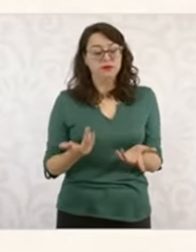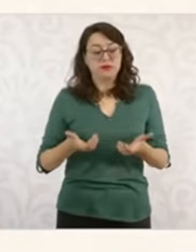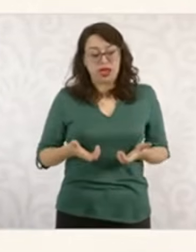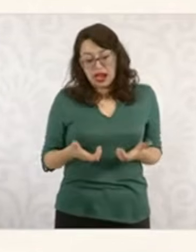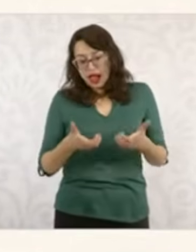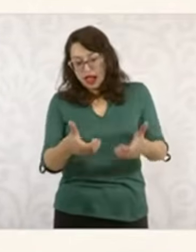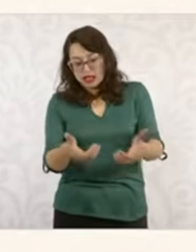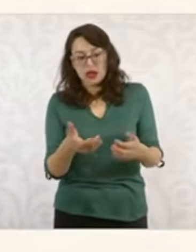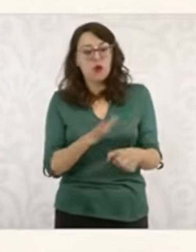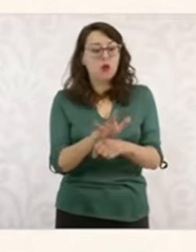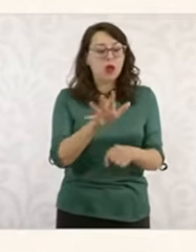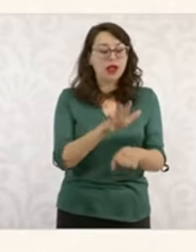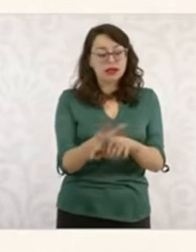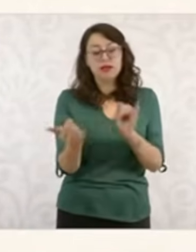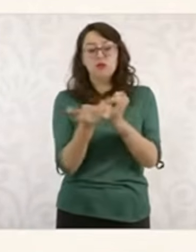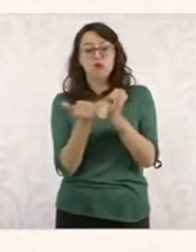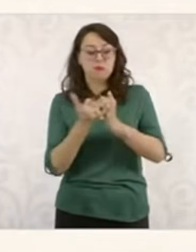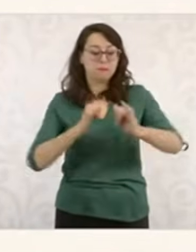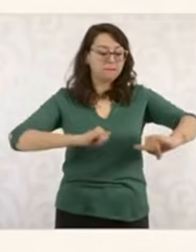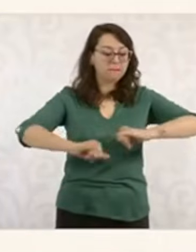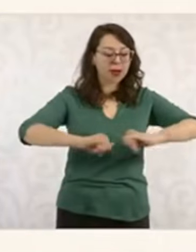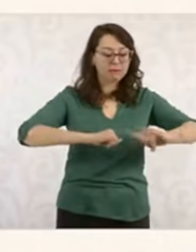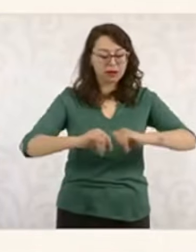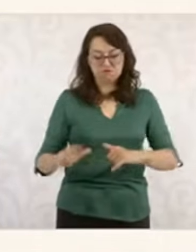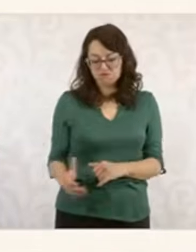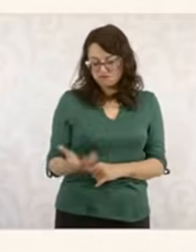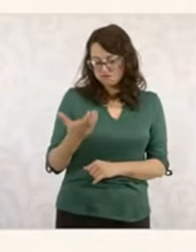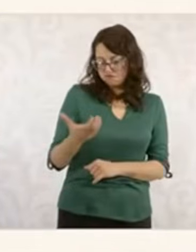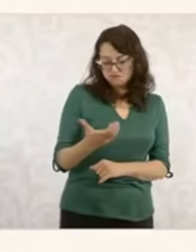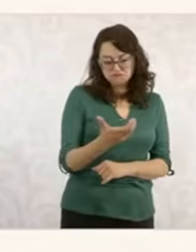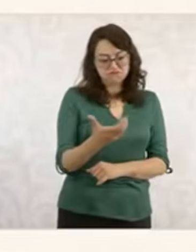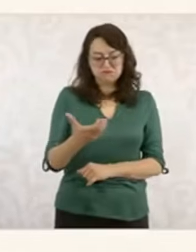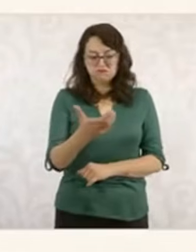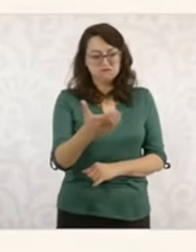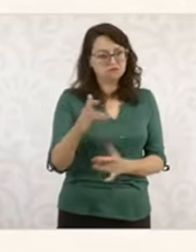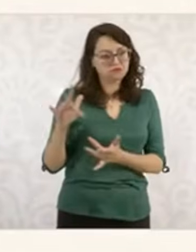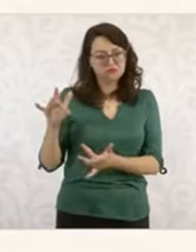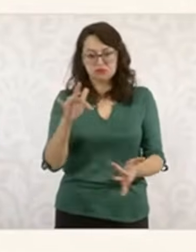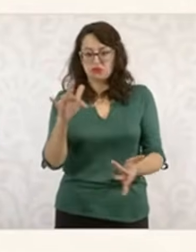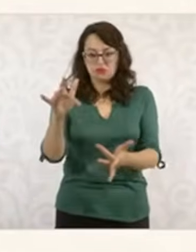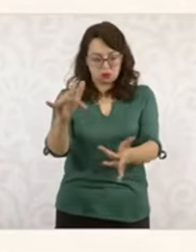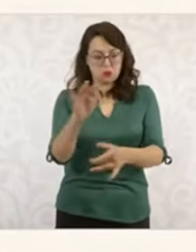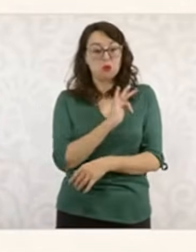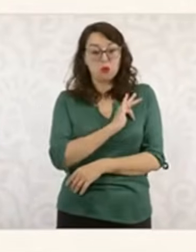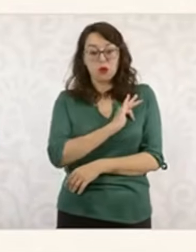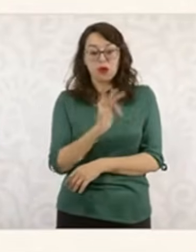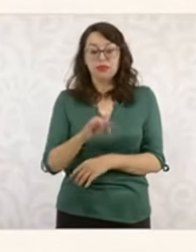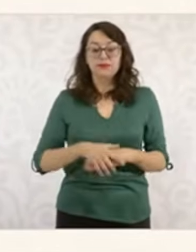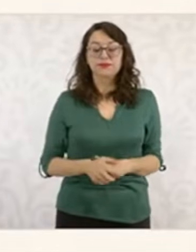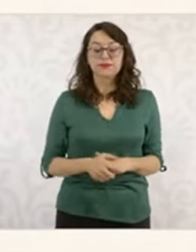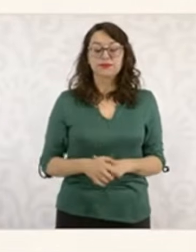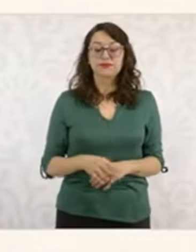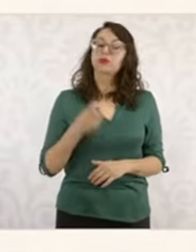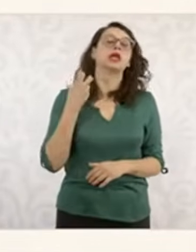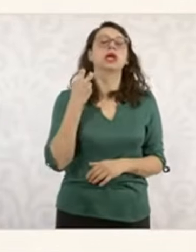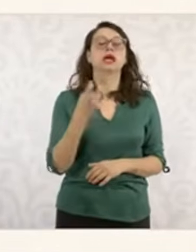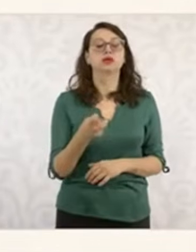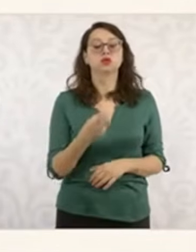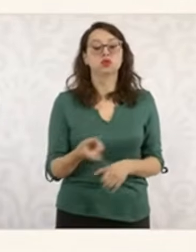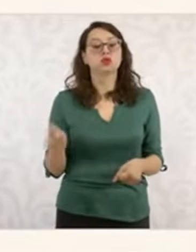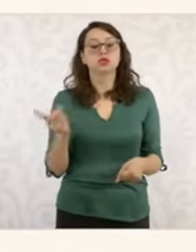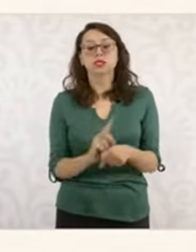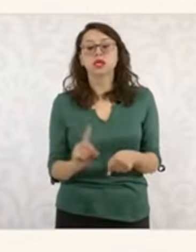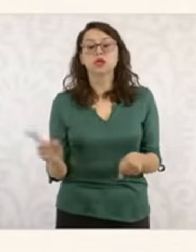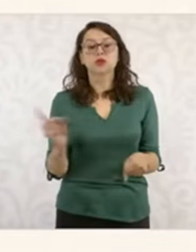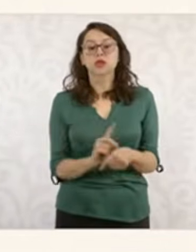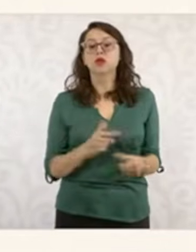enlace directo a mapas desde un celular. Es práctica y se está actualizando permanentemente con la información